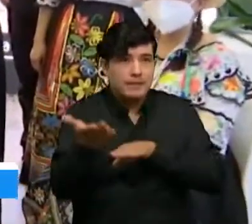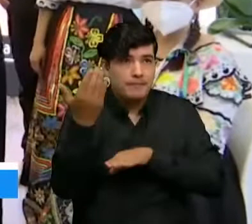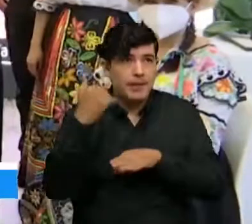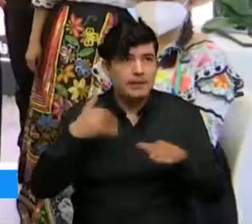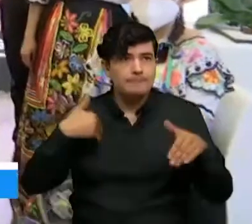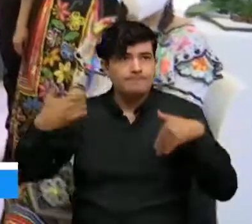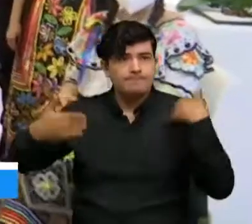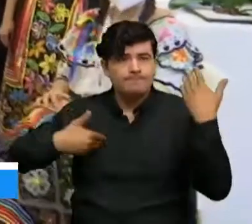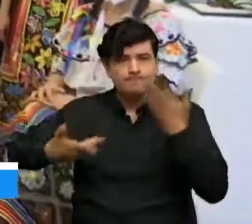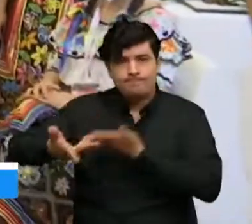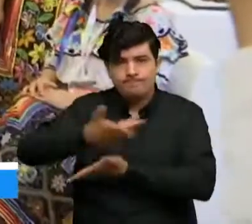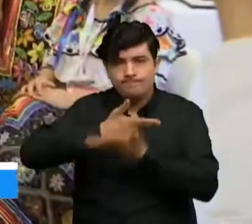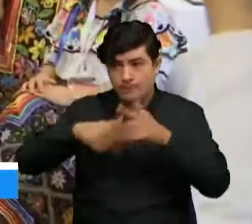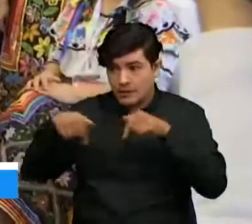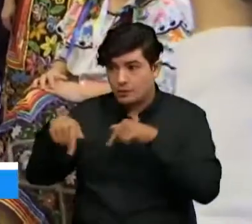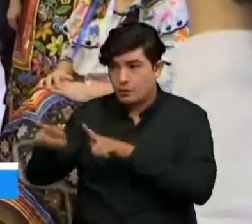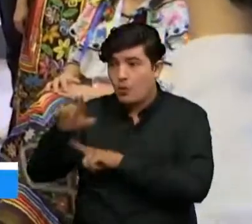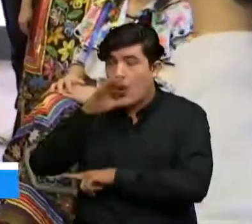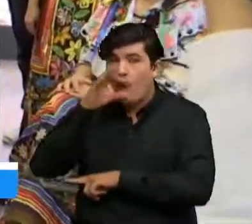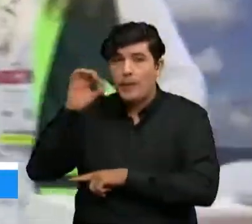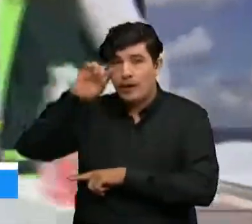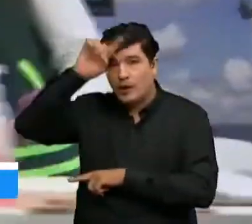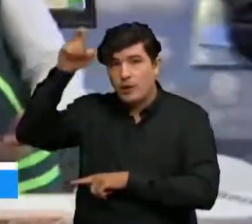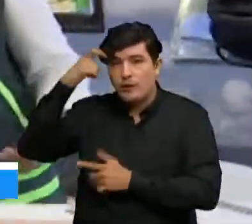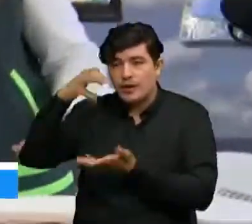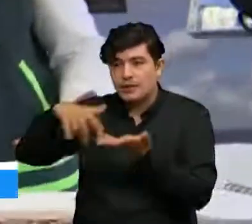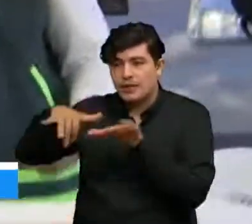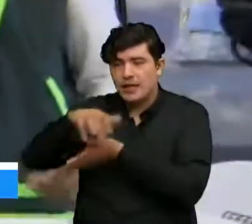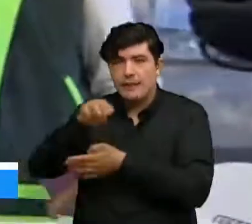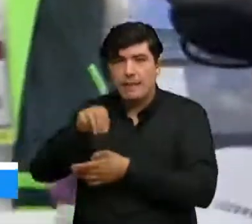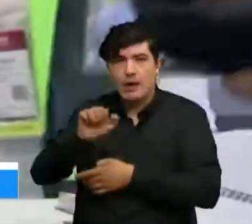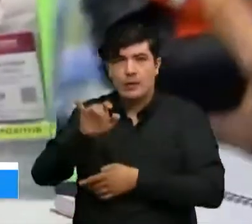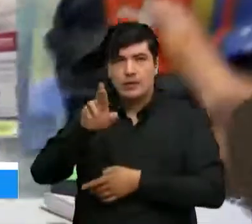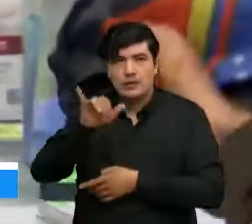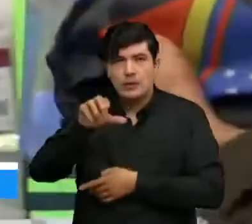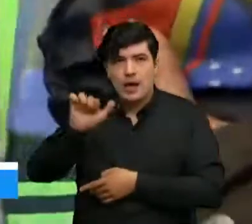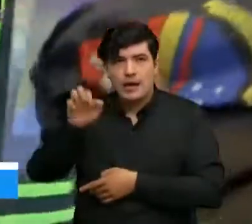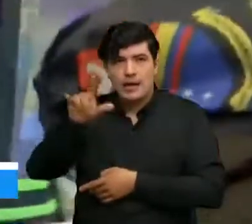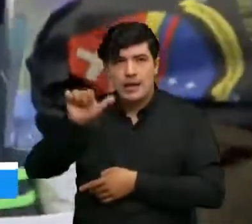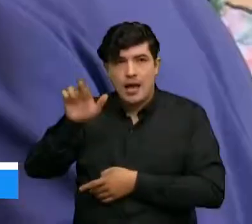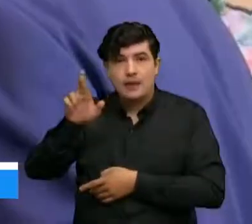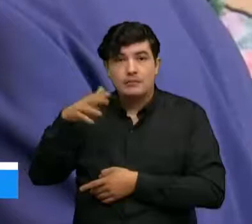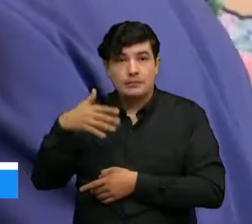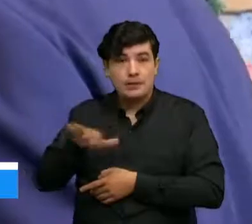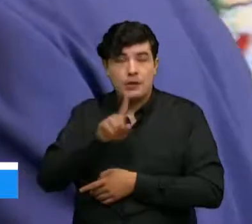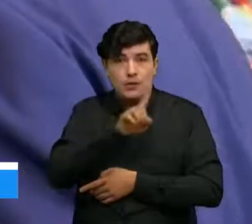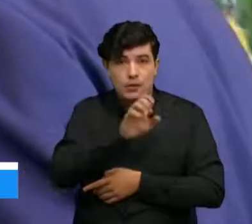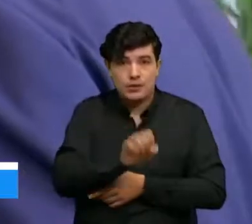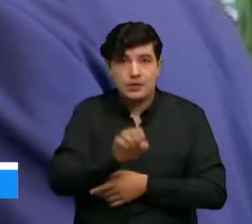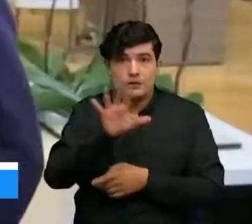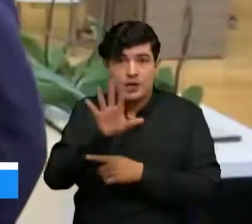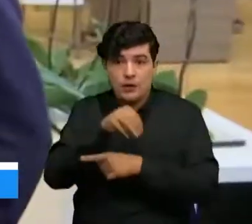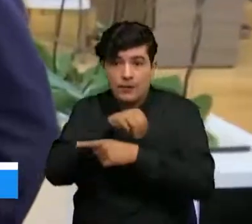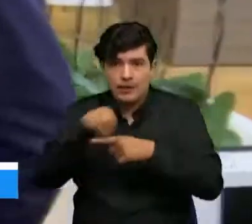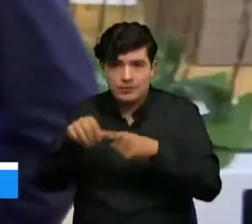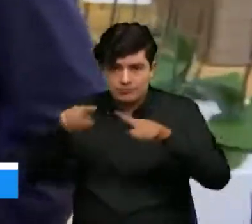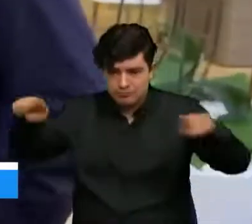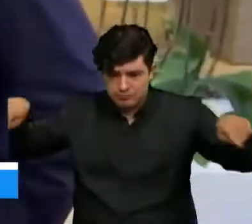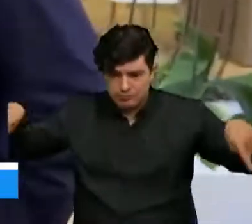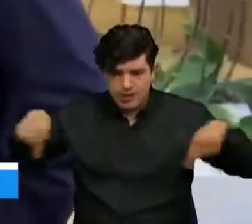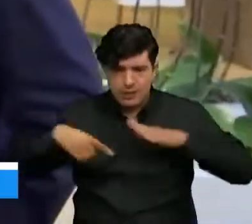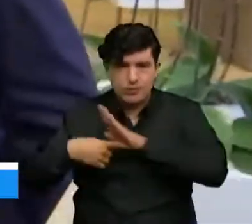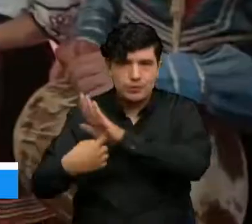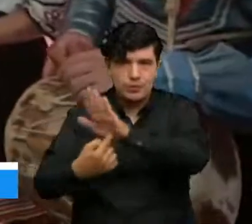disfruten de este stand. El gobernador de Santander, Mauricio Aguilar, recorrió los 105 metros cuadrados en donde se exhibieron las bondades de